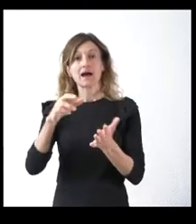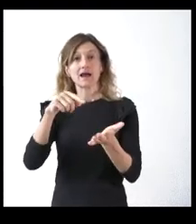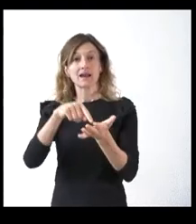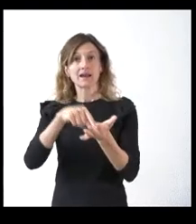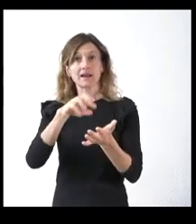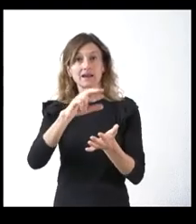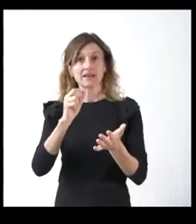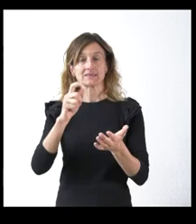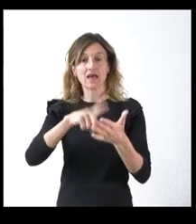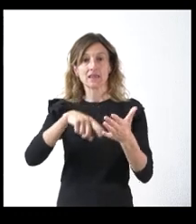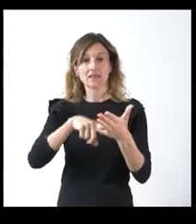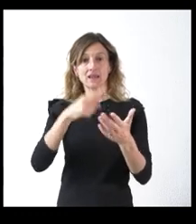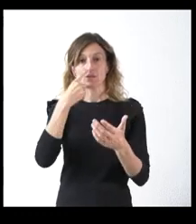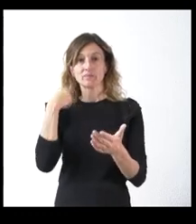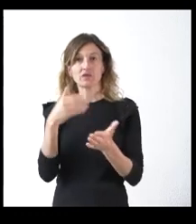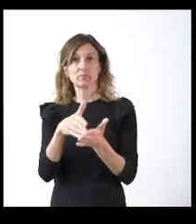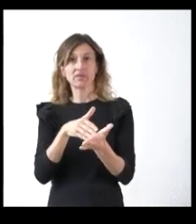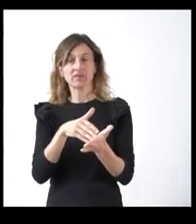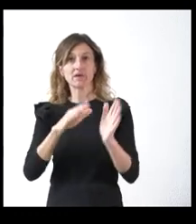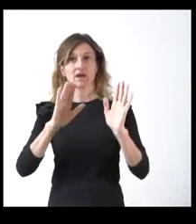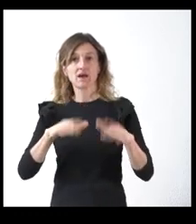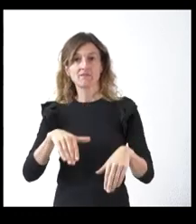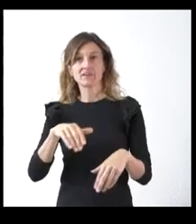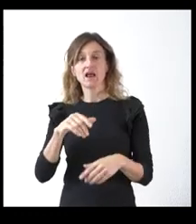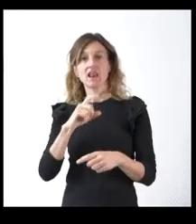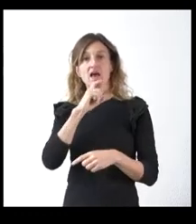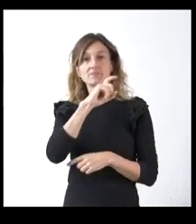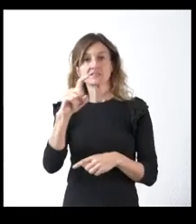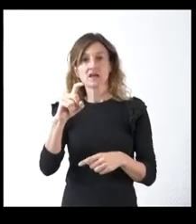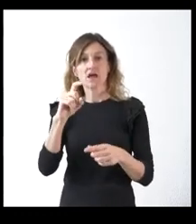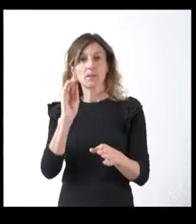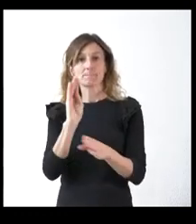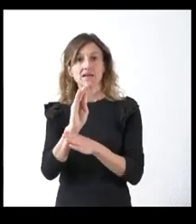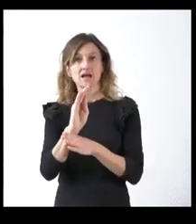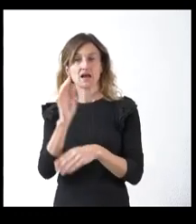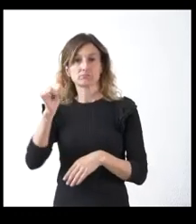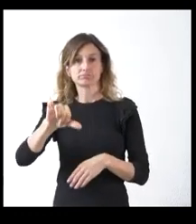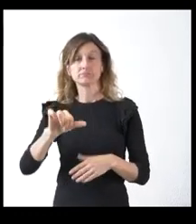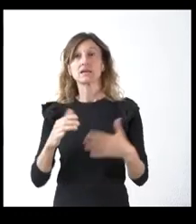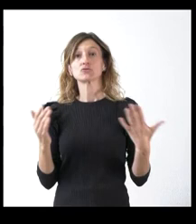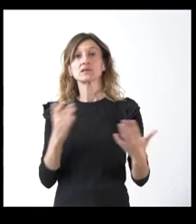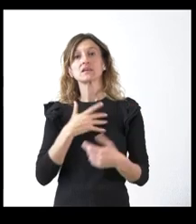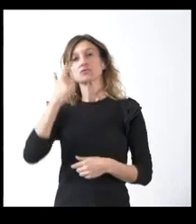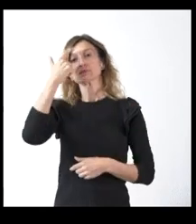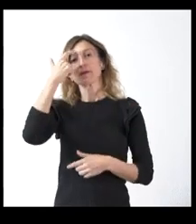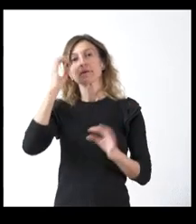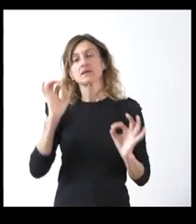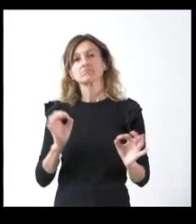de esas ayudas alquiler practicadas el año pasado se están comunicando a la denegación de esas becas quería saber si